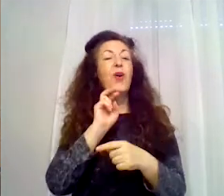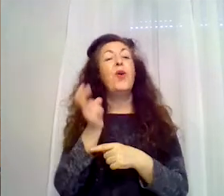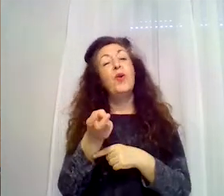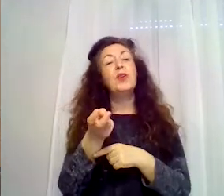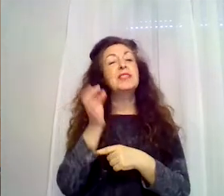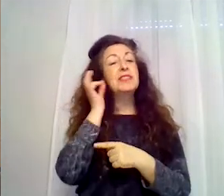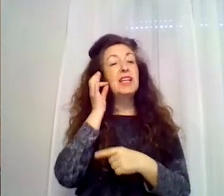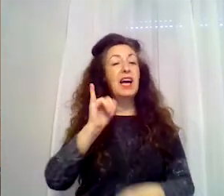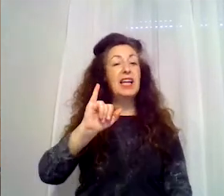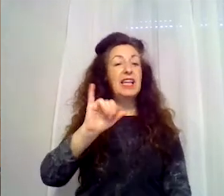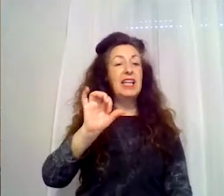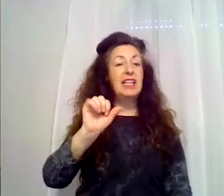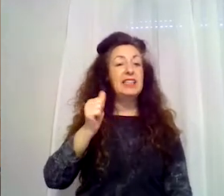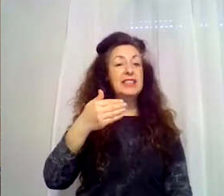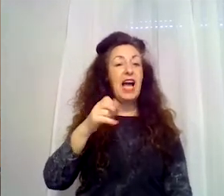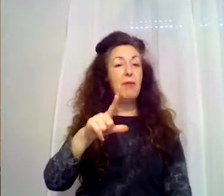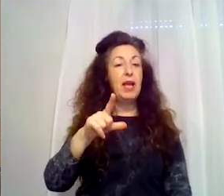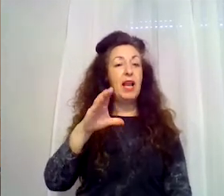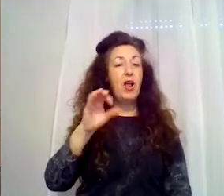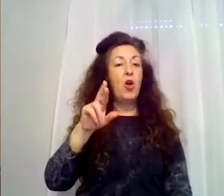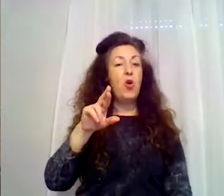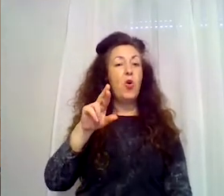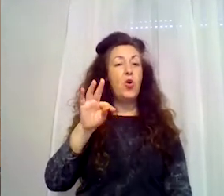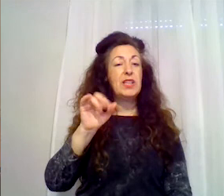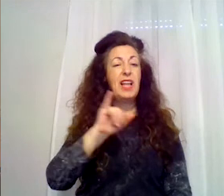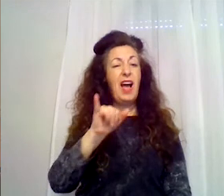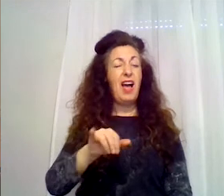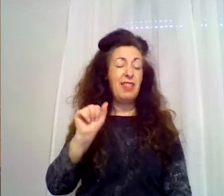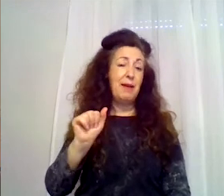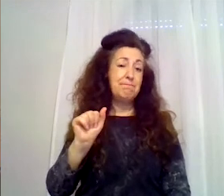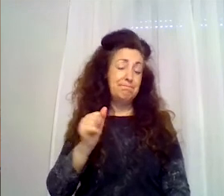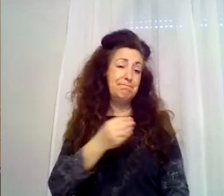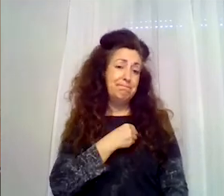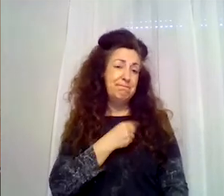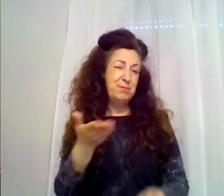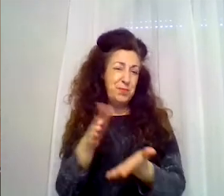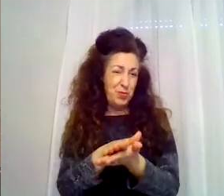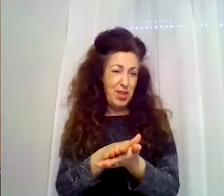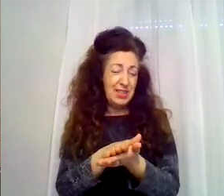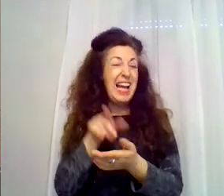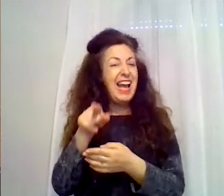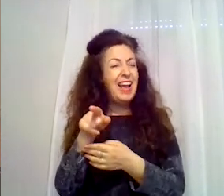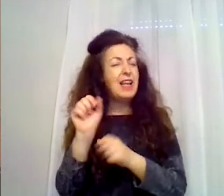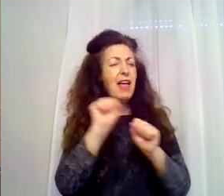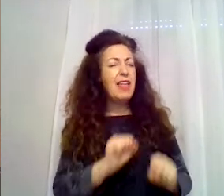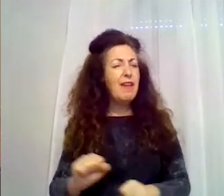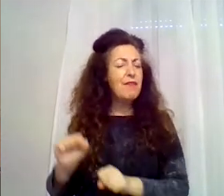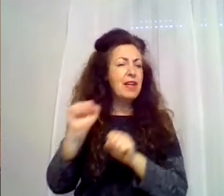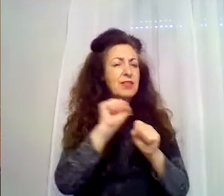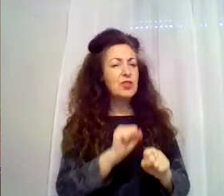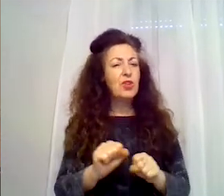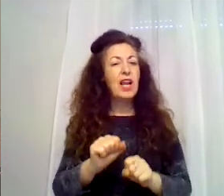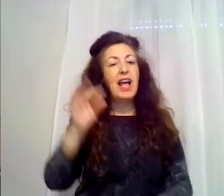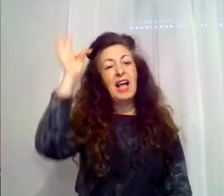dicen, bueno, es algo que tiene que ver con libertas. O sea, sí, libertad, claro, evidentemente tiene que ver con libertad, pero tiene que ver primero con